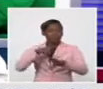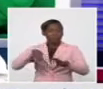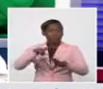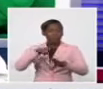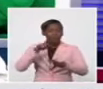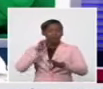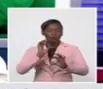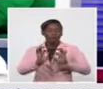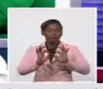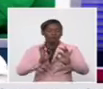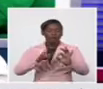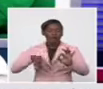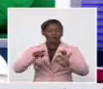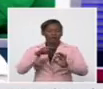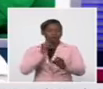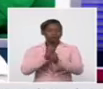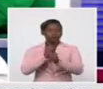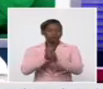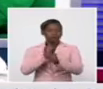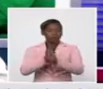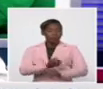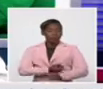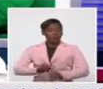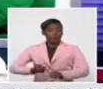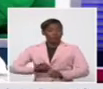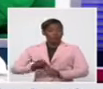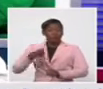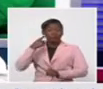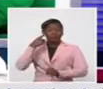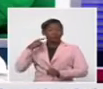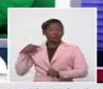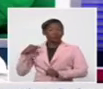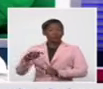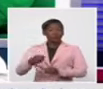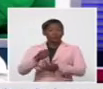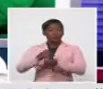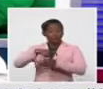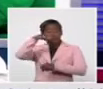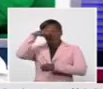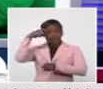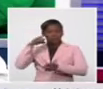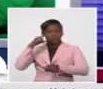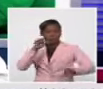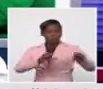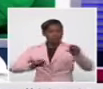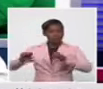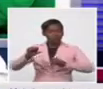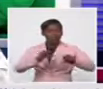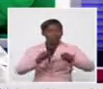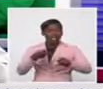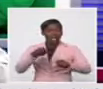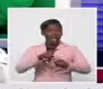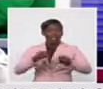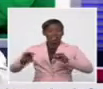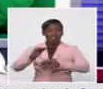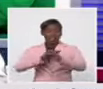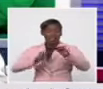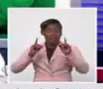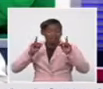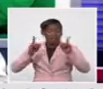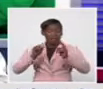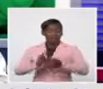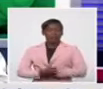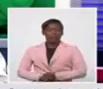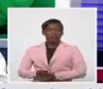trabajando, en donde además se mostraron un grupo de imágenes, incluso de rayos X y